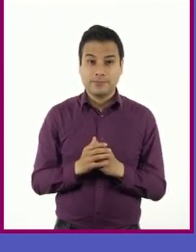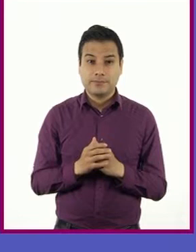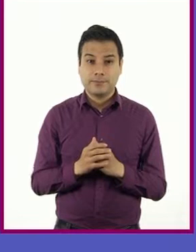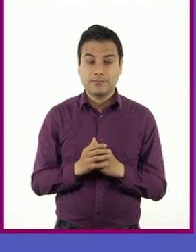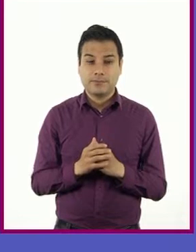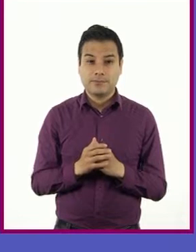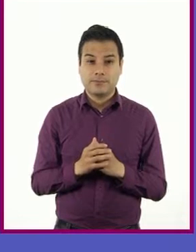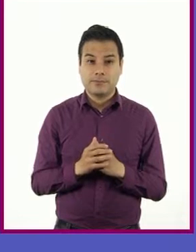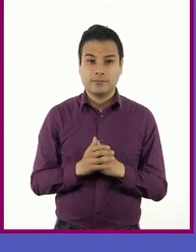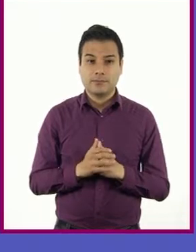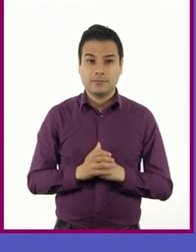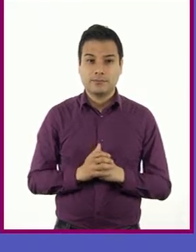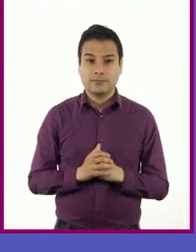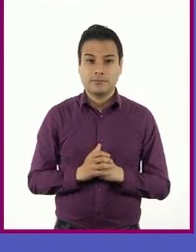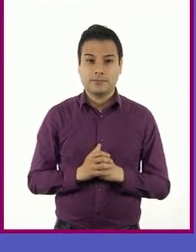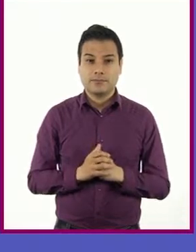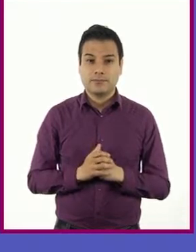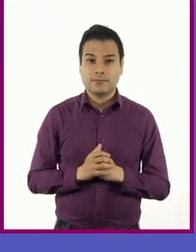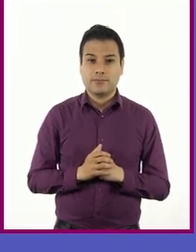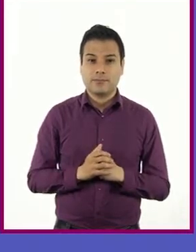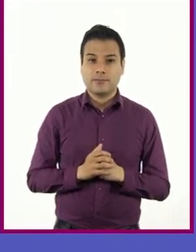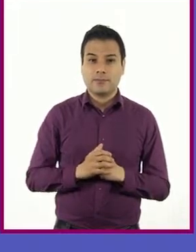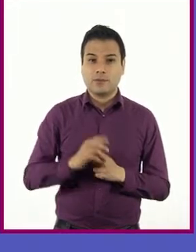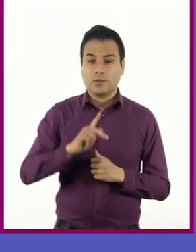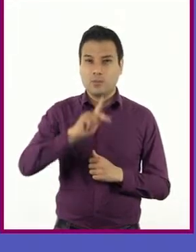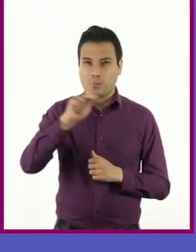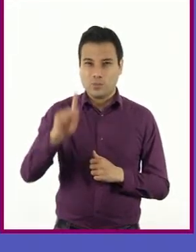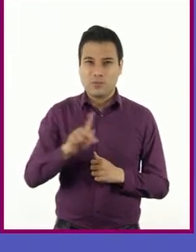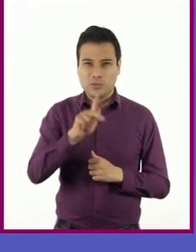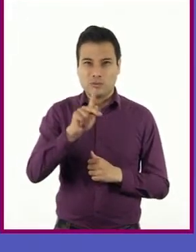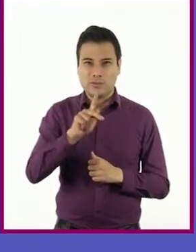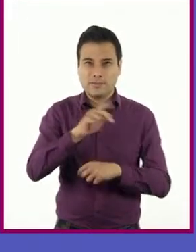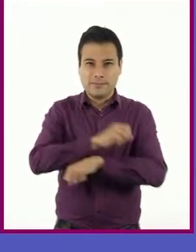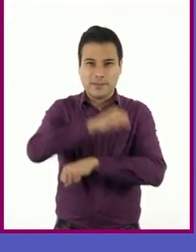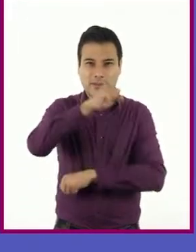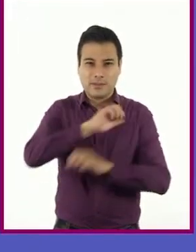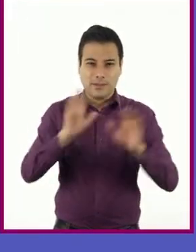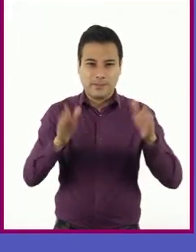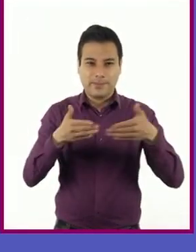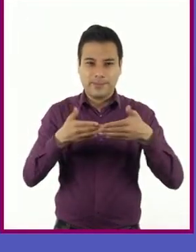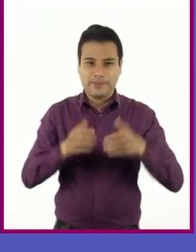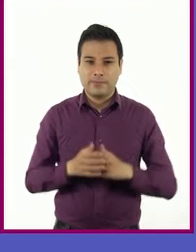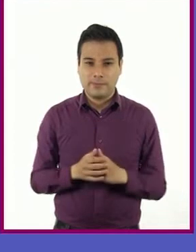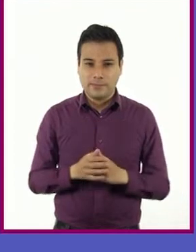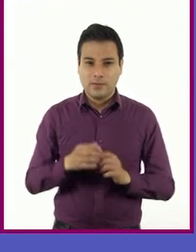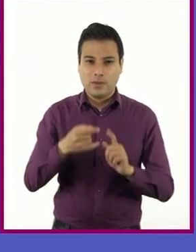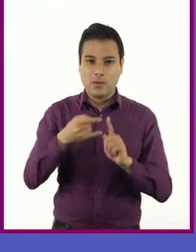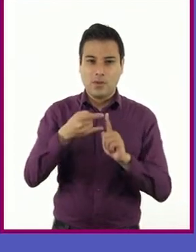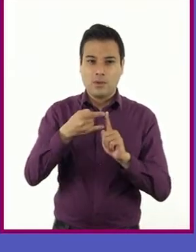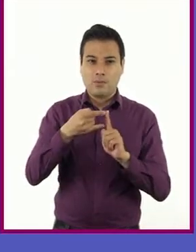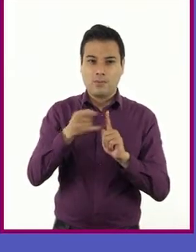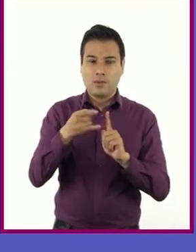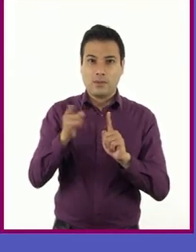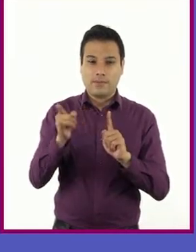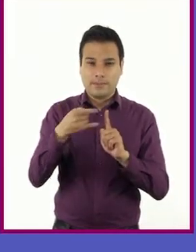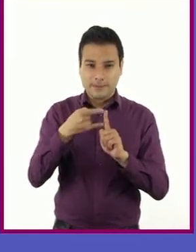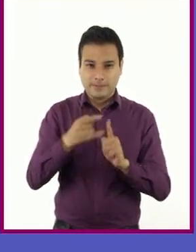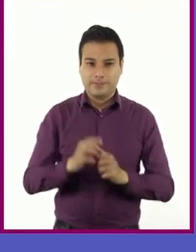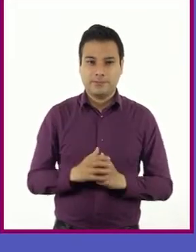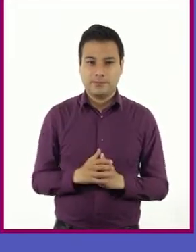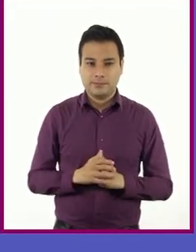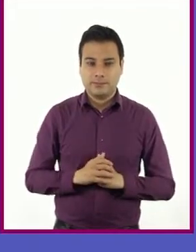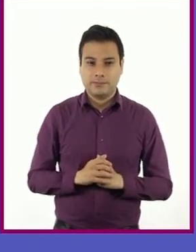entonces se cierra a todos los pueblos del mundo una ventana, una puerta, un